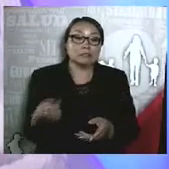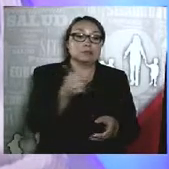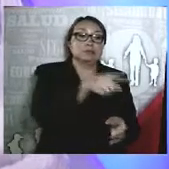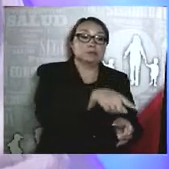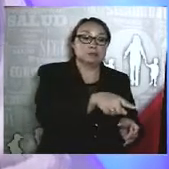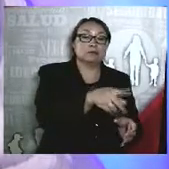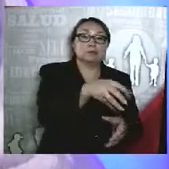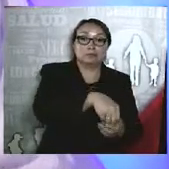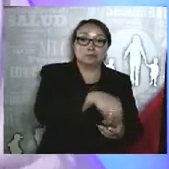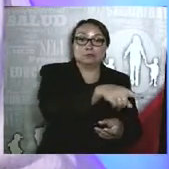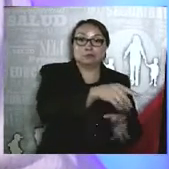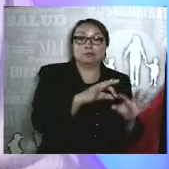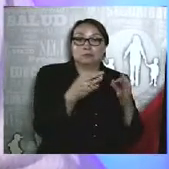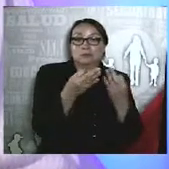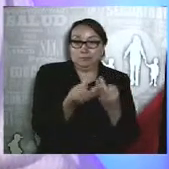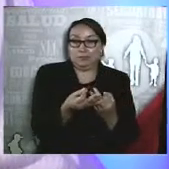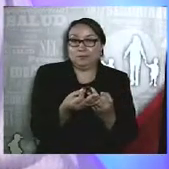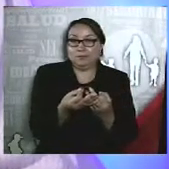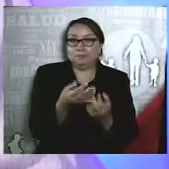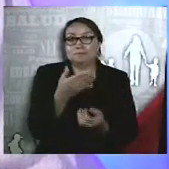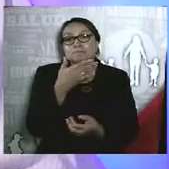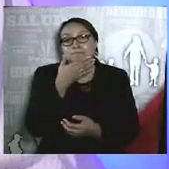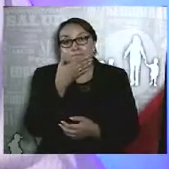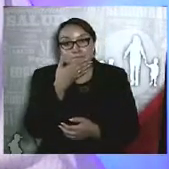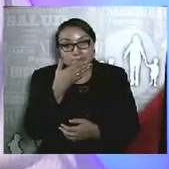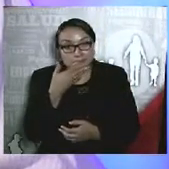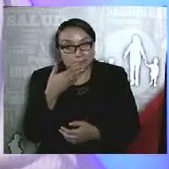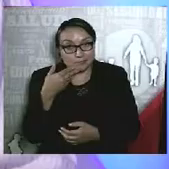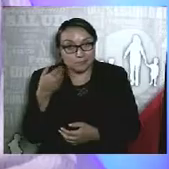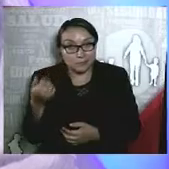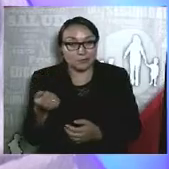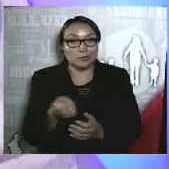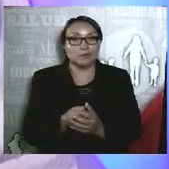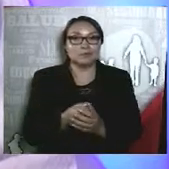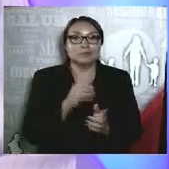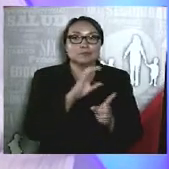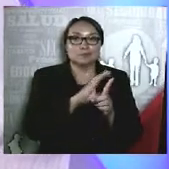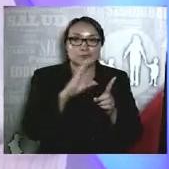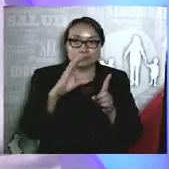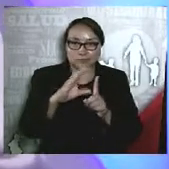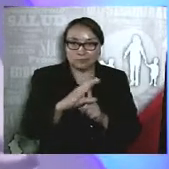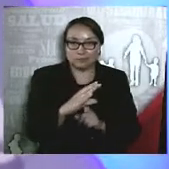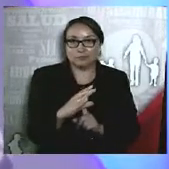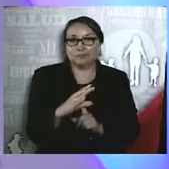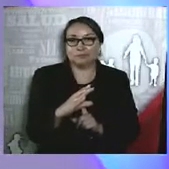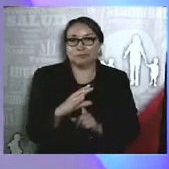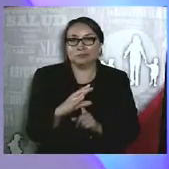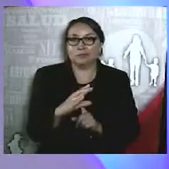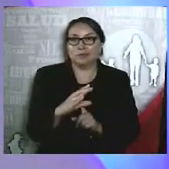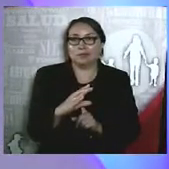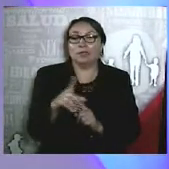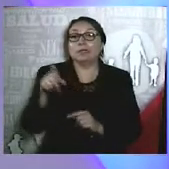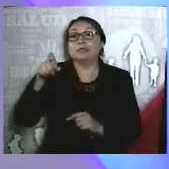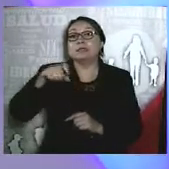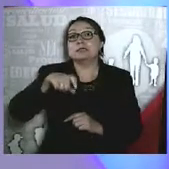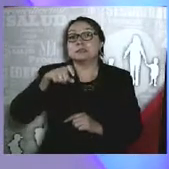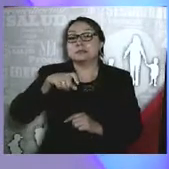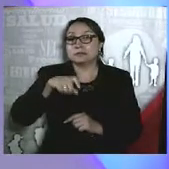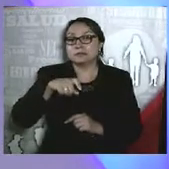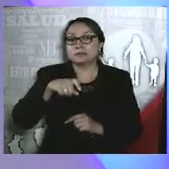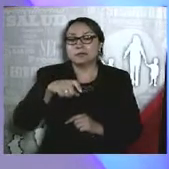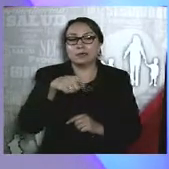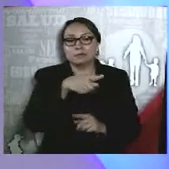Por otro lado, hemos trabajado en el mejoramiento del clima y cultura organizacional, que busca el apoderamiento frente